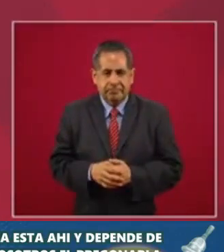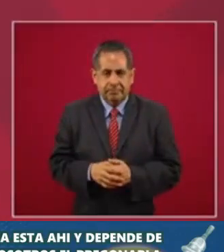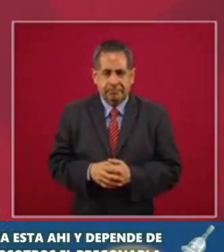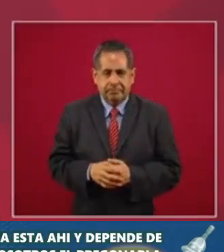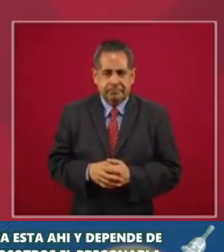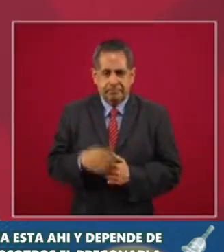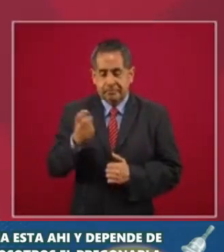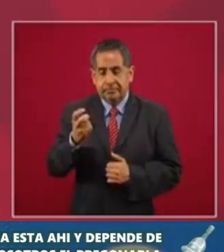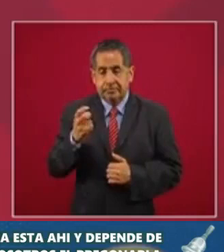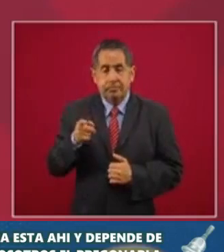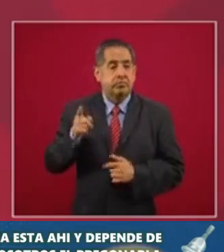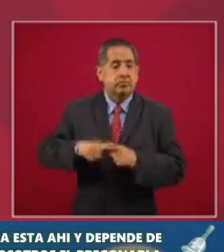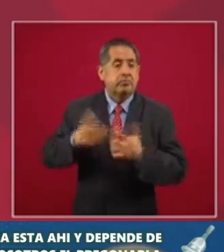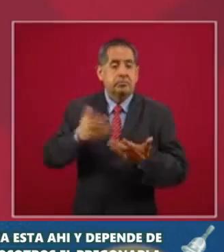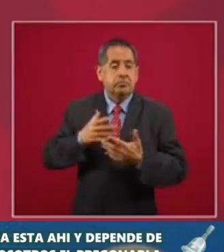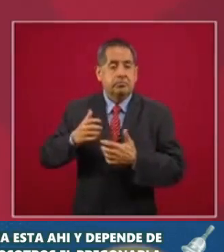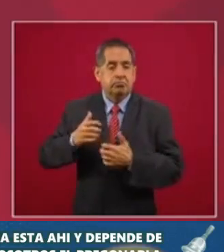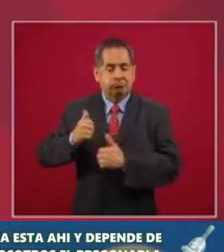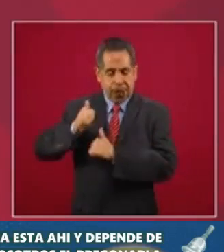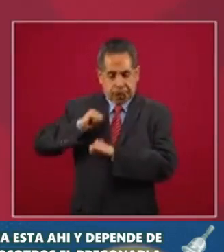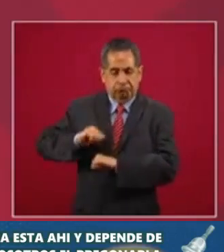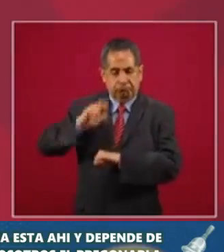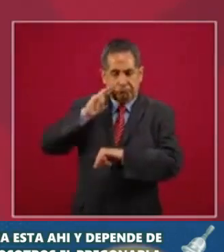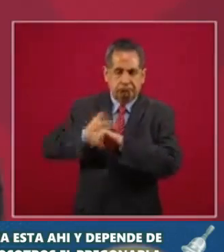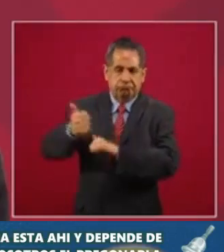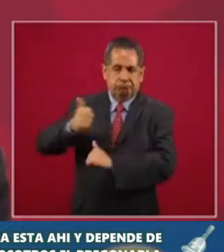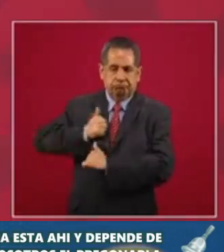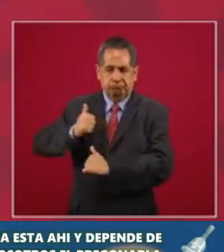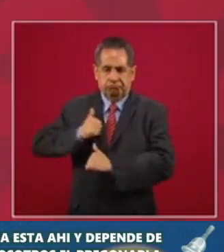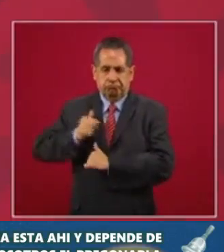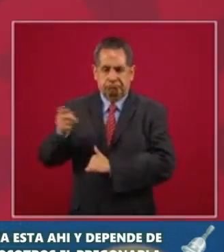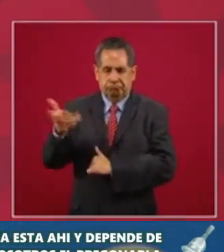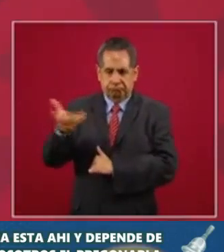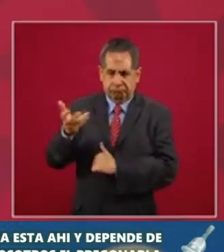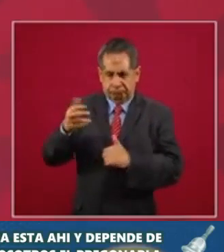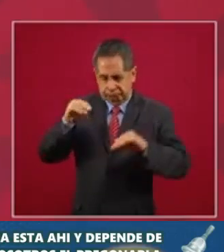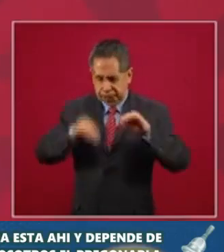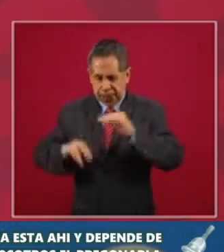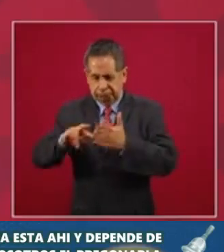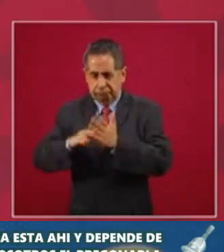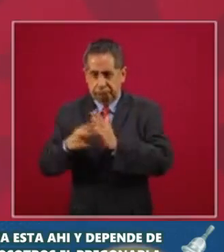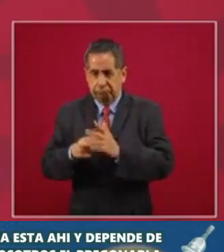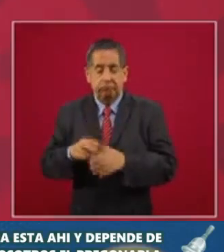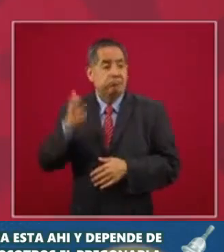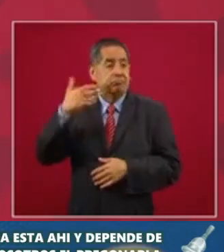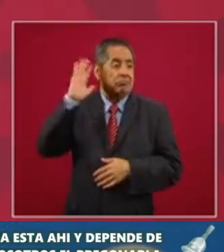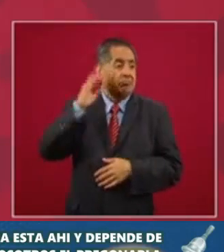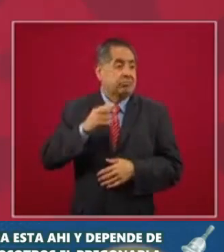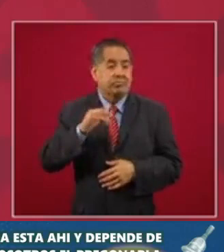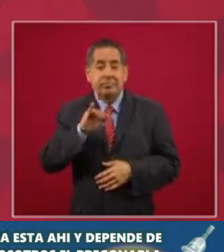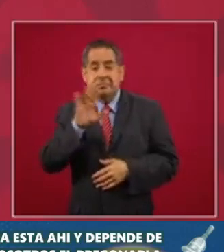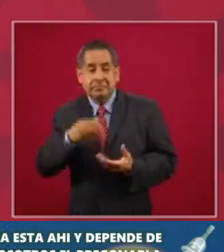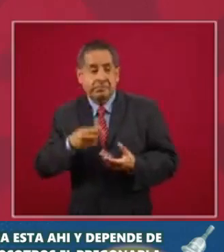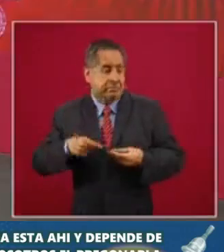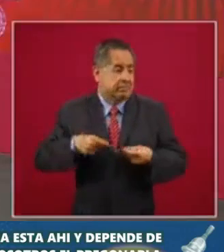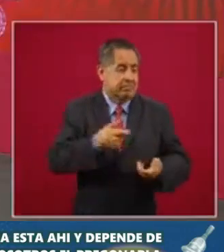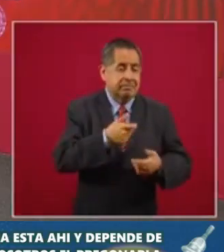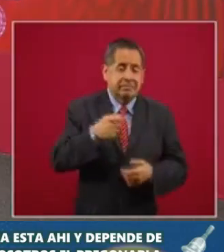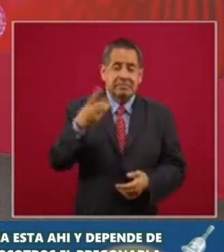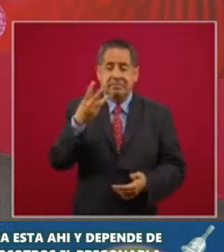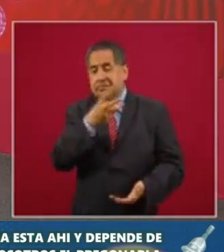porque lo está haciendo el ejército porque iba a costar 300 mil millones